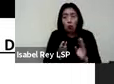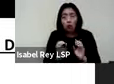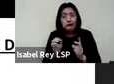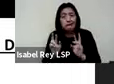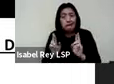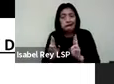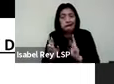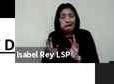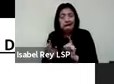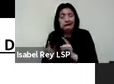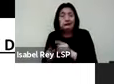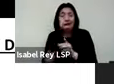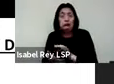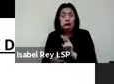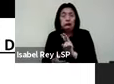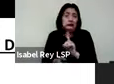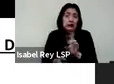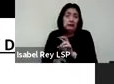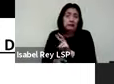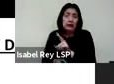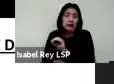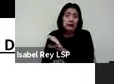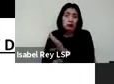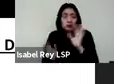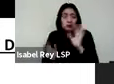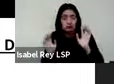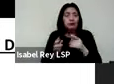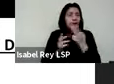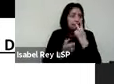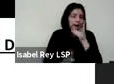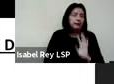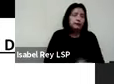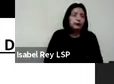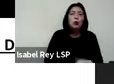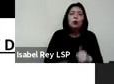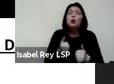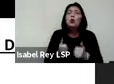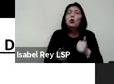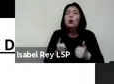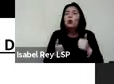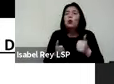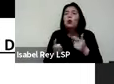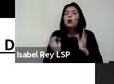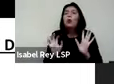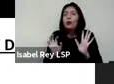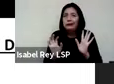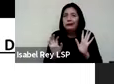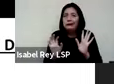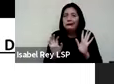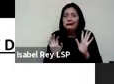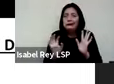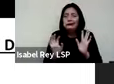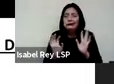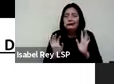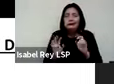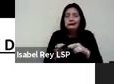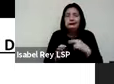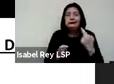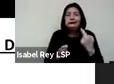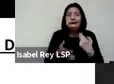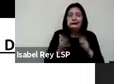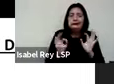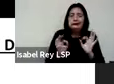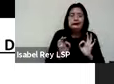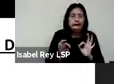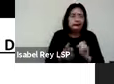o 50 o 20 o 30, y lo vamos a ver. ¿Cuáles son esos factores que